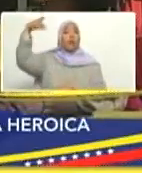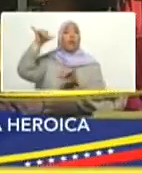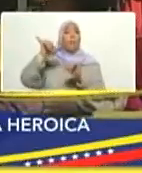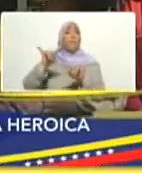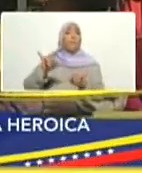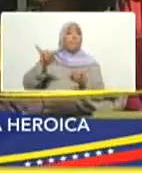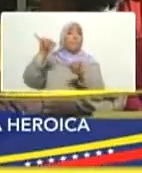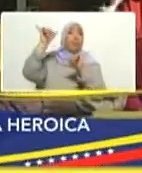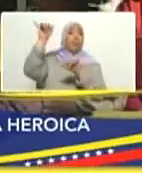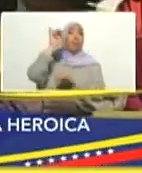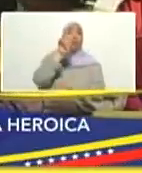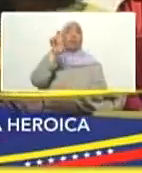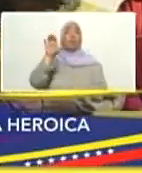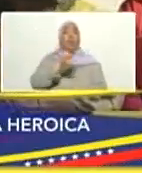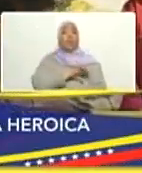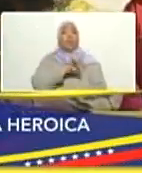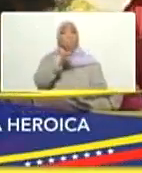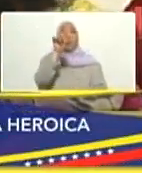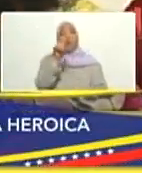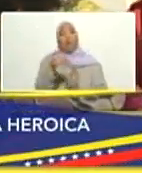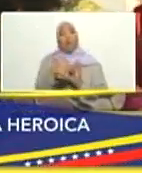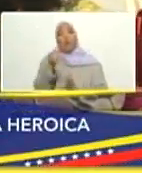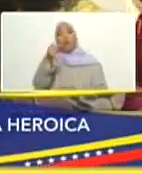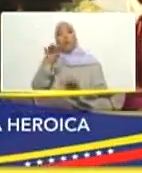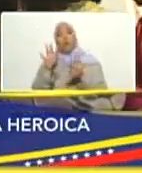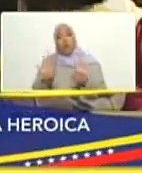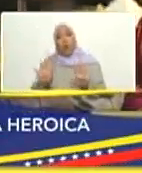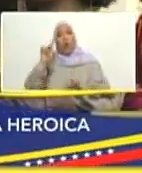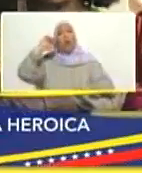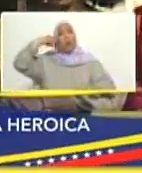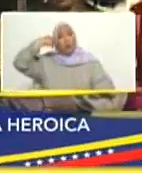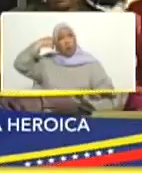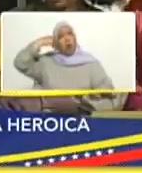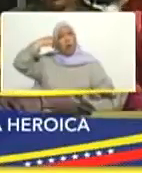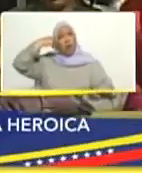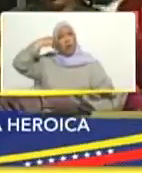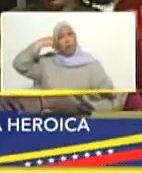el 23 de enero del año 2019, ¿lo recuerdan?